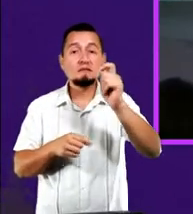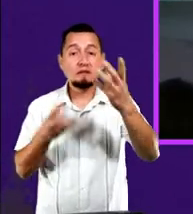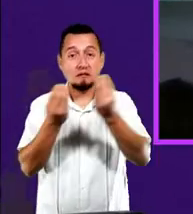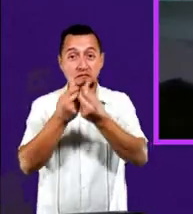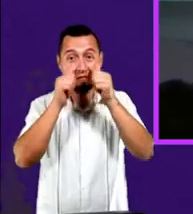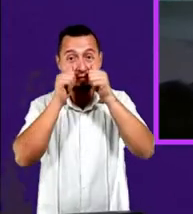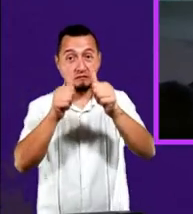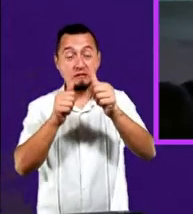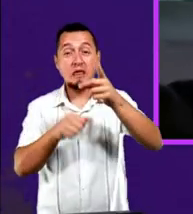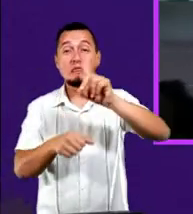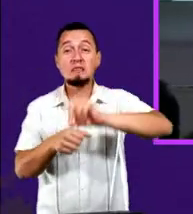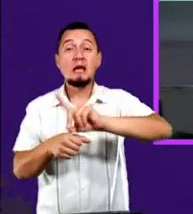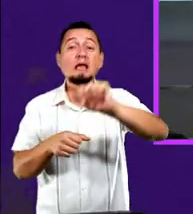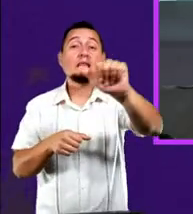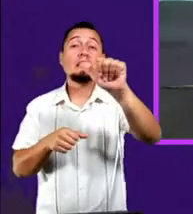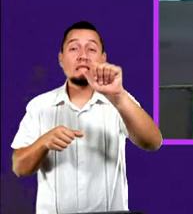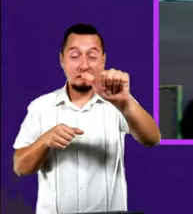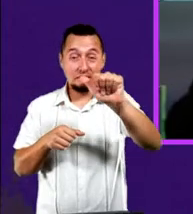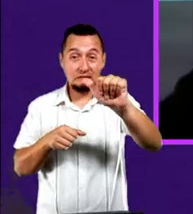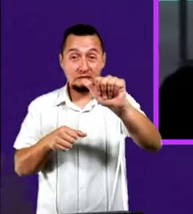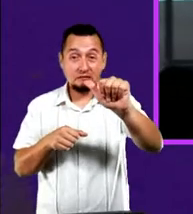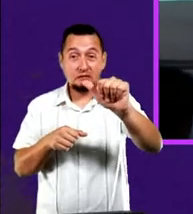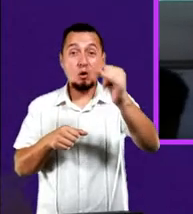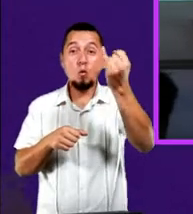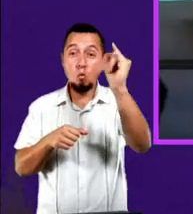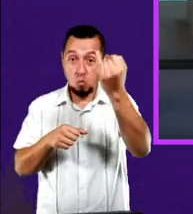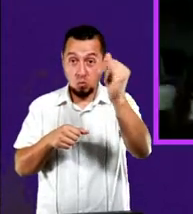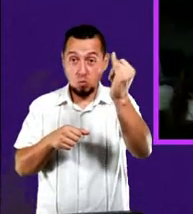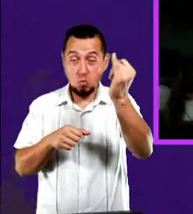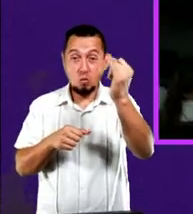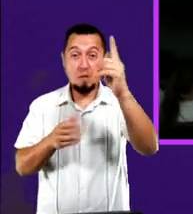junio de este año del